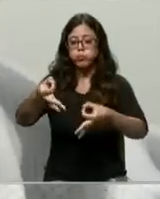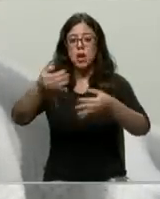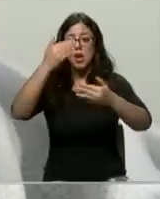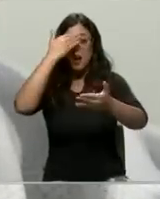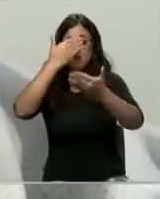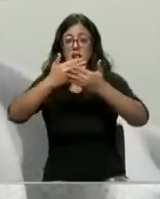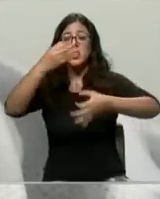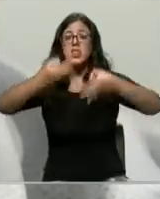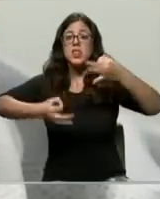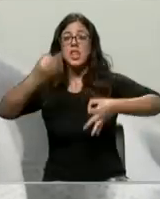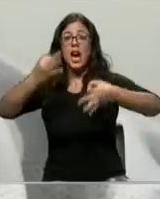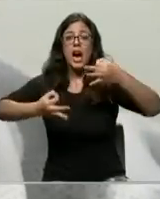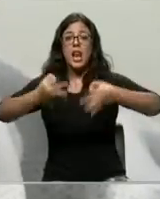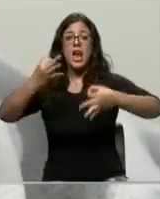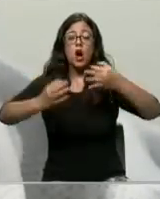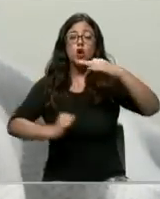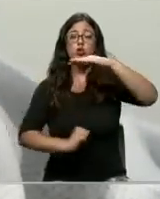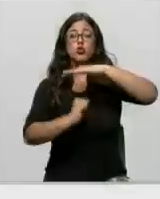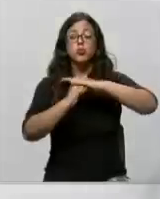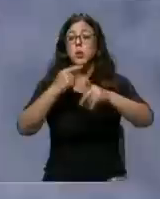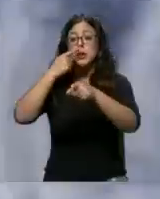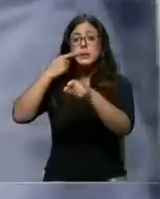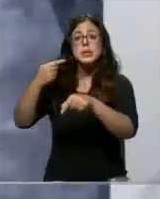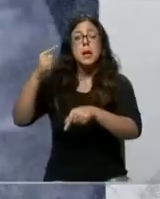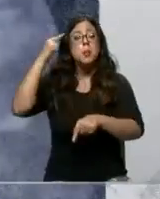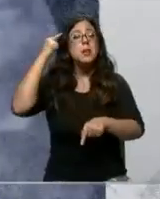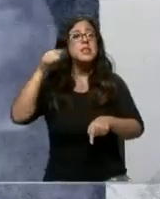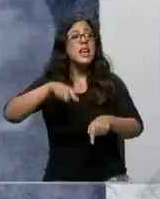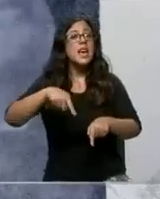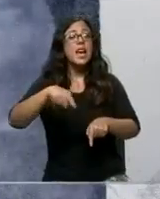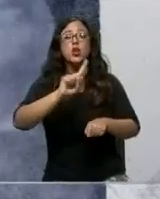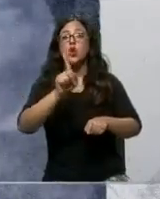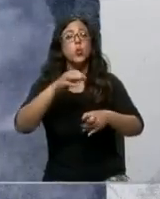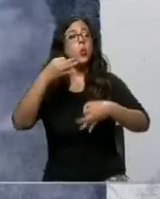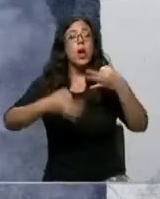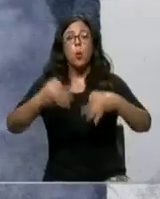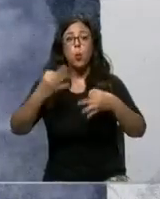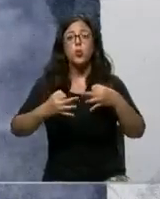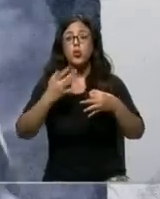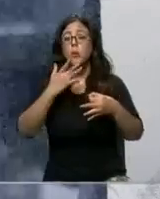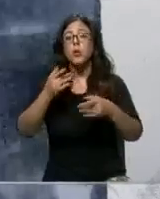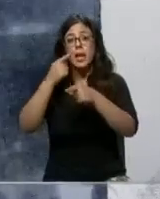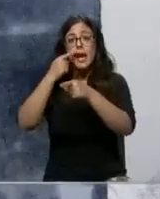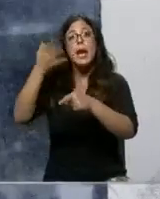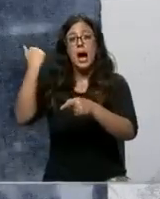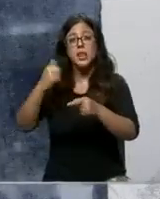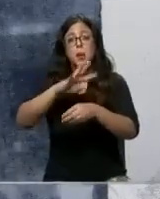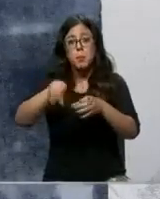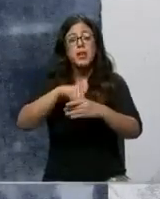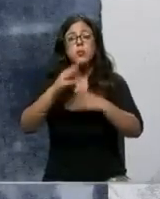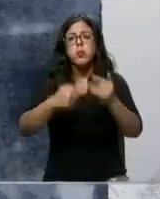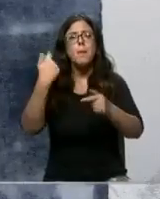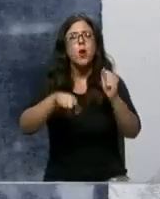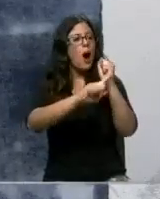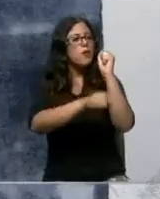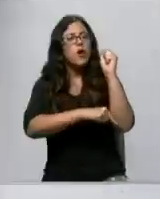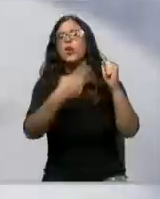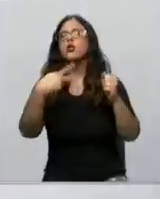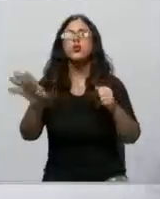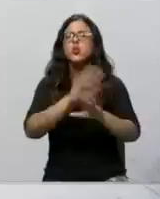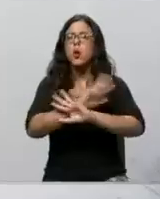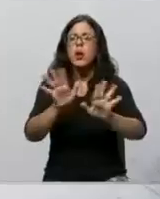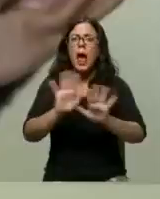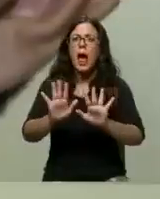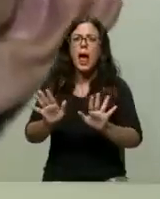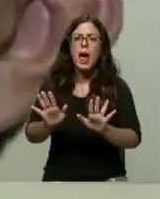decir, o sea, si él consideró que esto es tan injusto, los abogados que yo entiendo que él tuvo en el proceso ni siquiera presentaron un recurso cuestionando